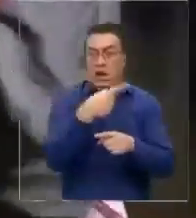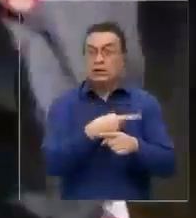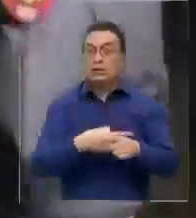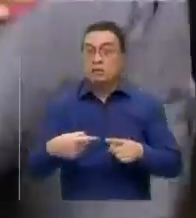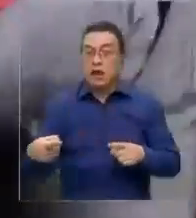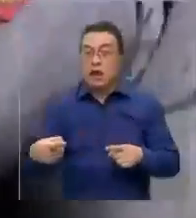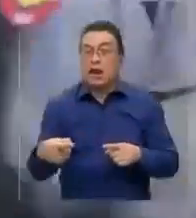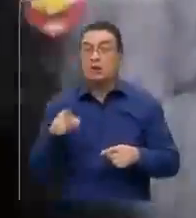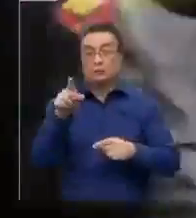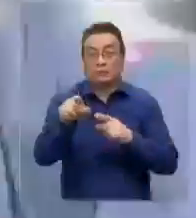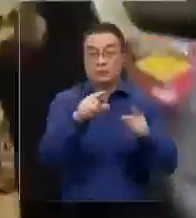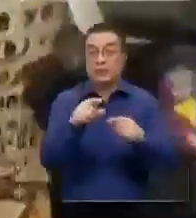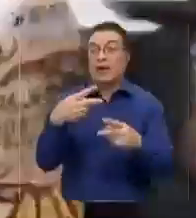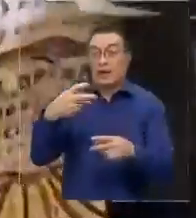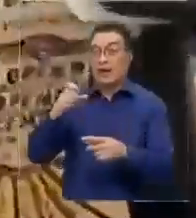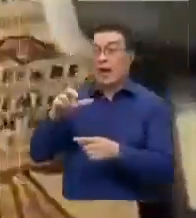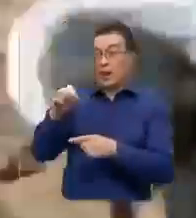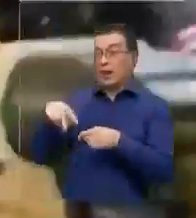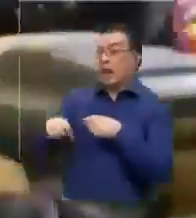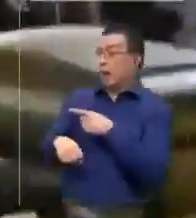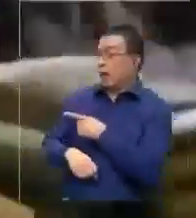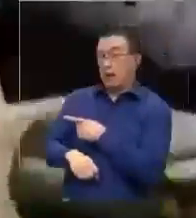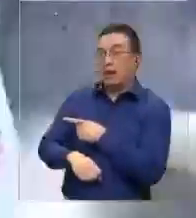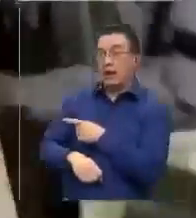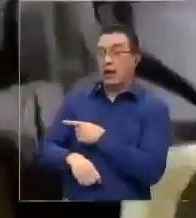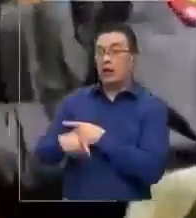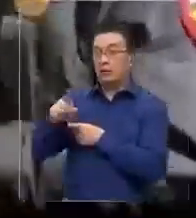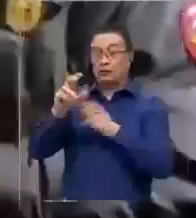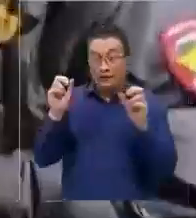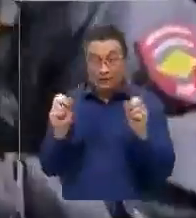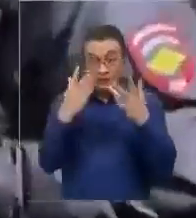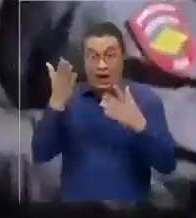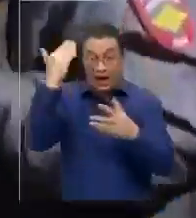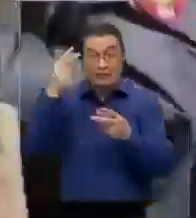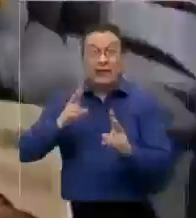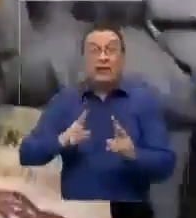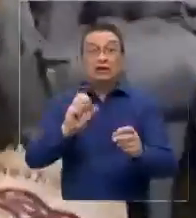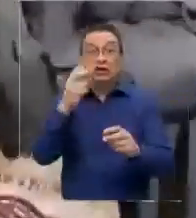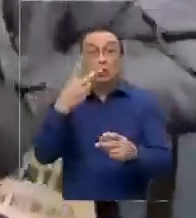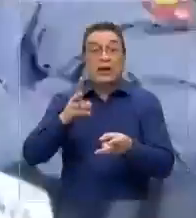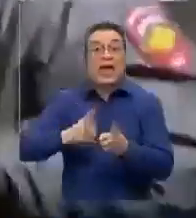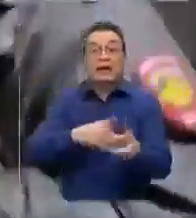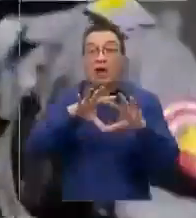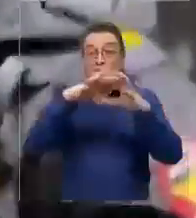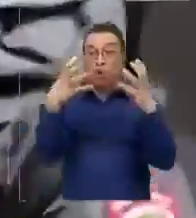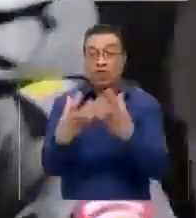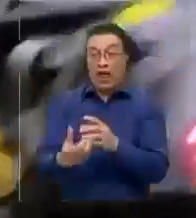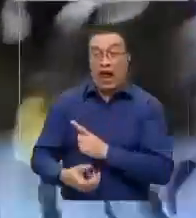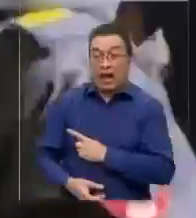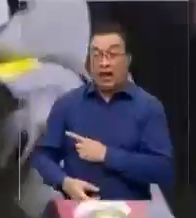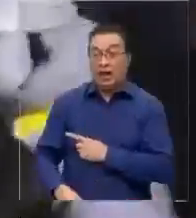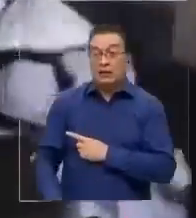semana, entre ellas Yelena Osipova, conocida sobreviviente de la Segunda Guerra Mundial.